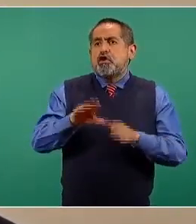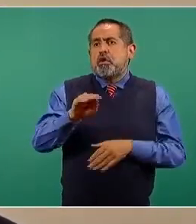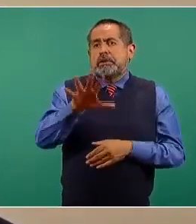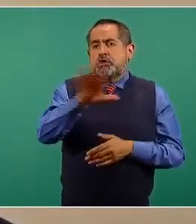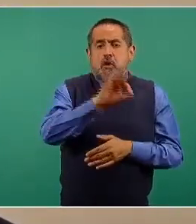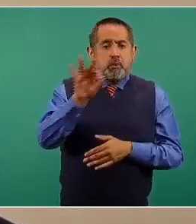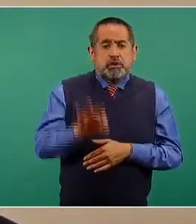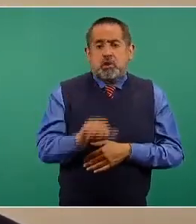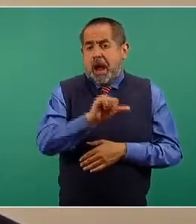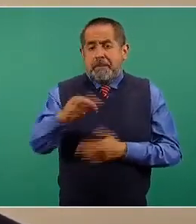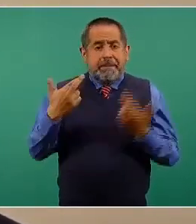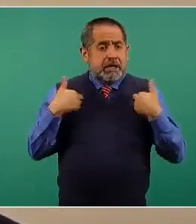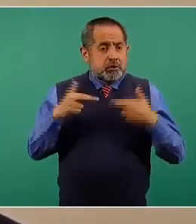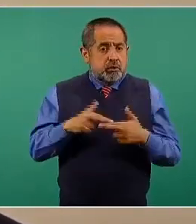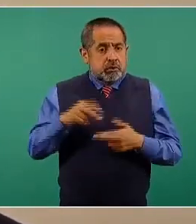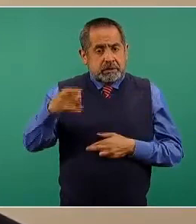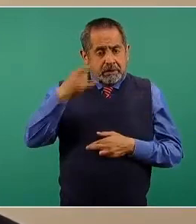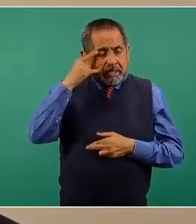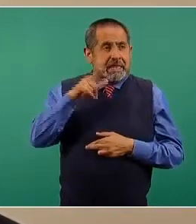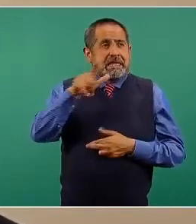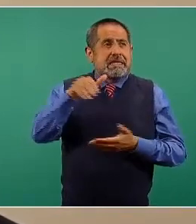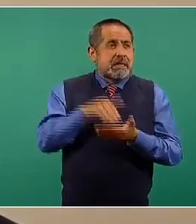95%, es decir, de los